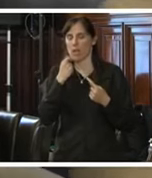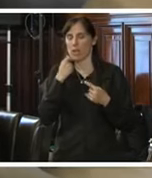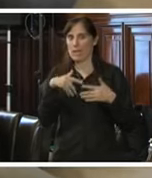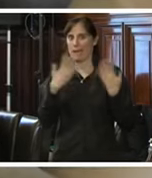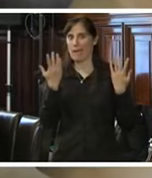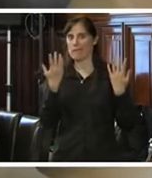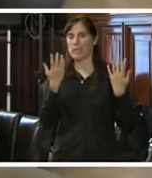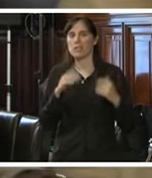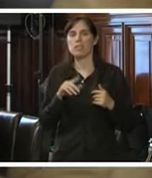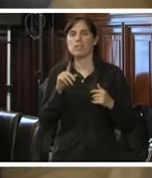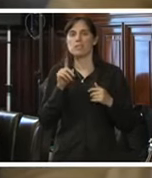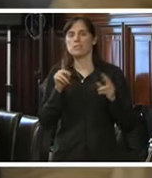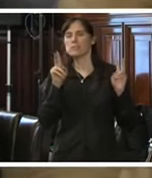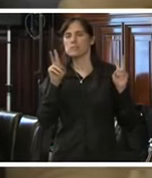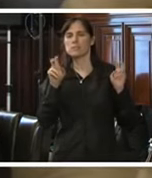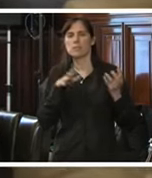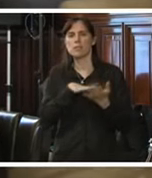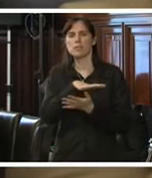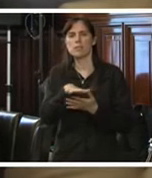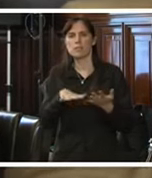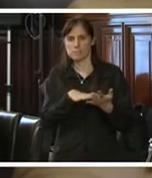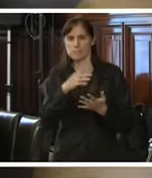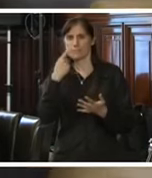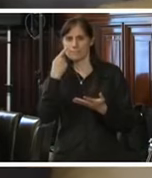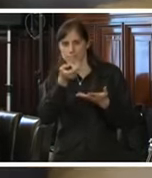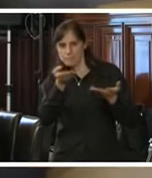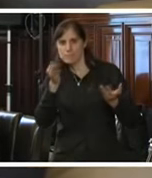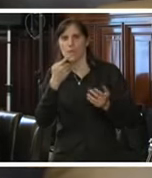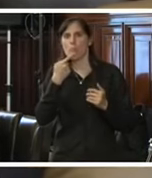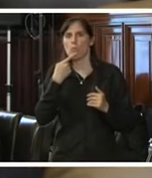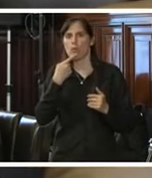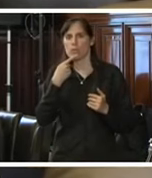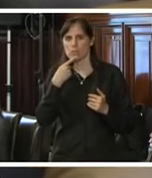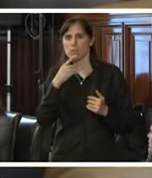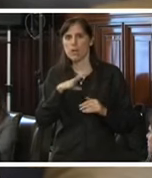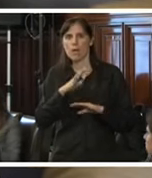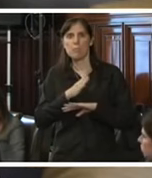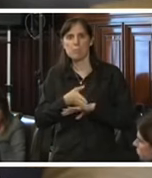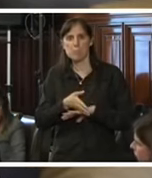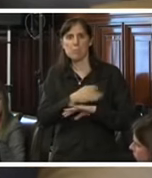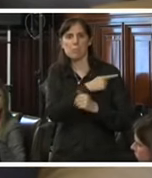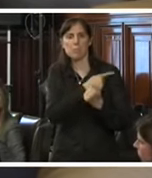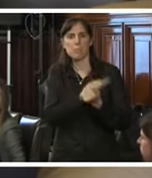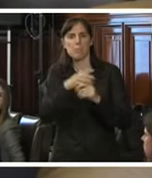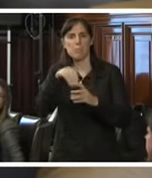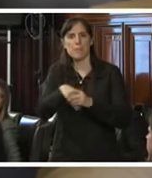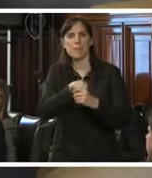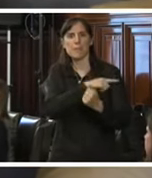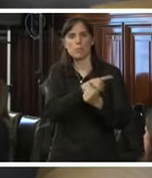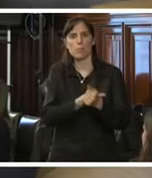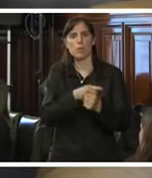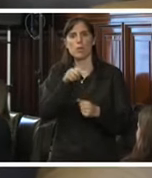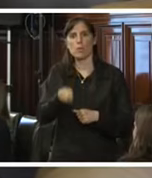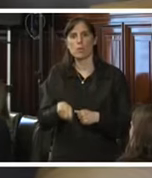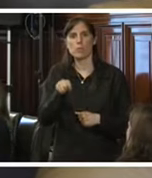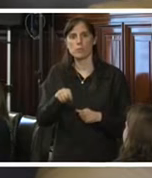también se vincula con eventos de trascendencia política en la cual hay participación del Poder Judicial en el Paraguay. Con esta breve descripción